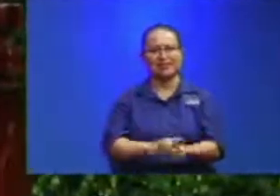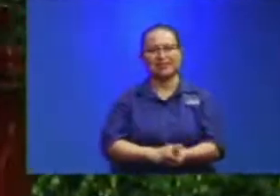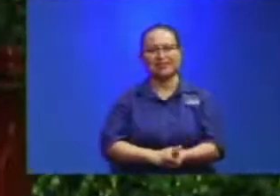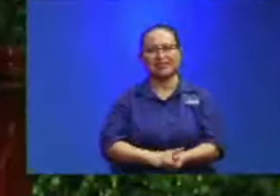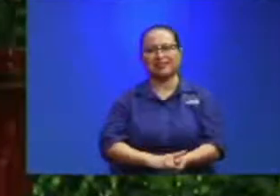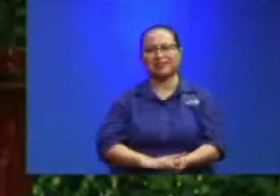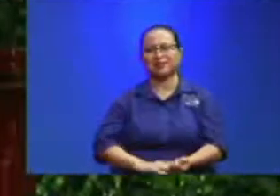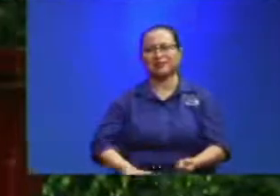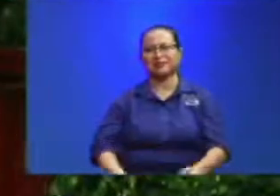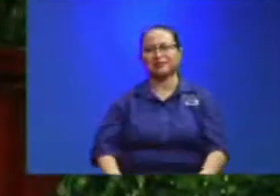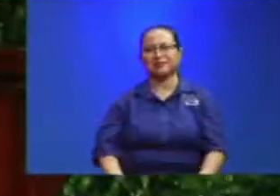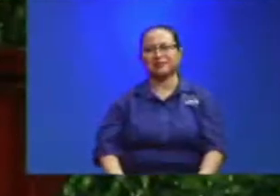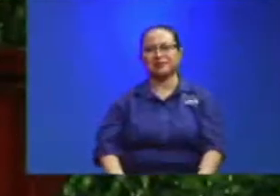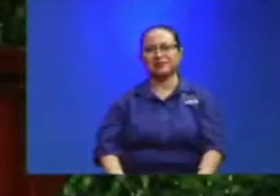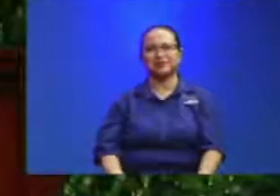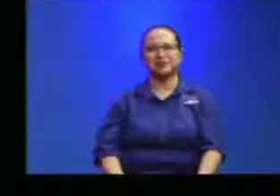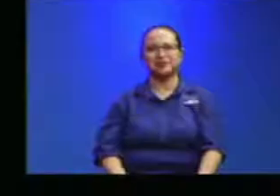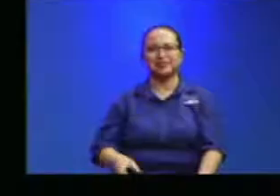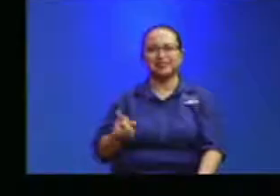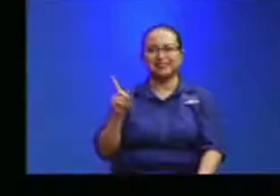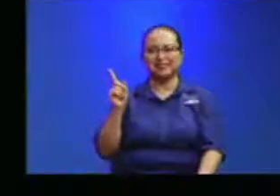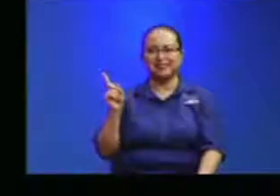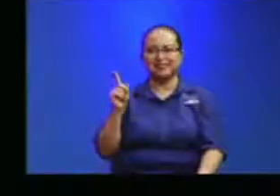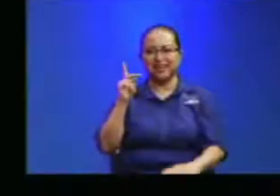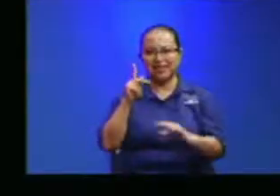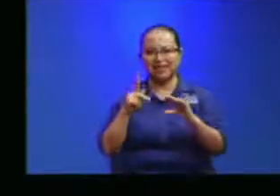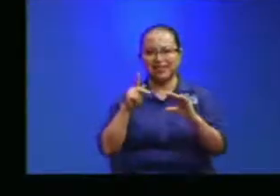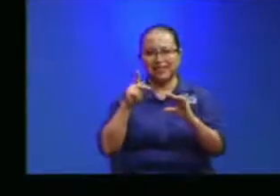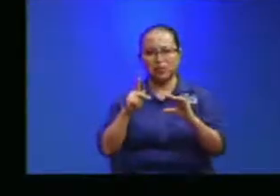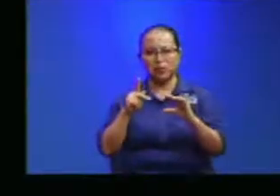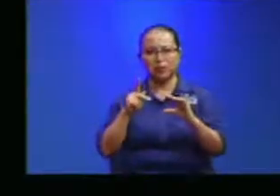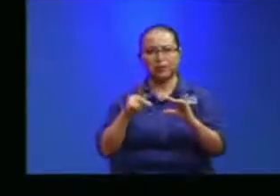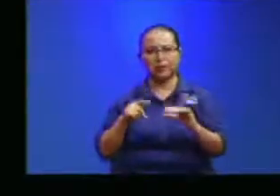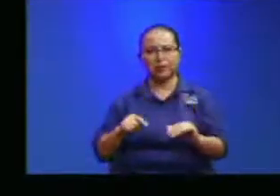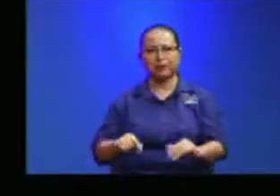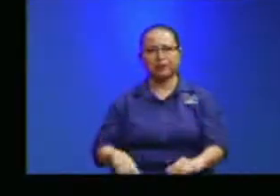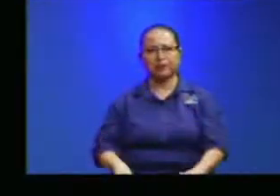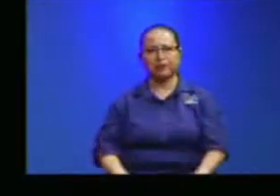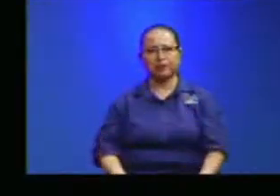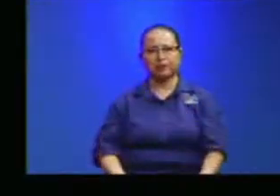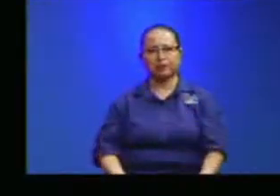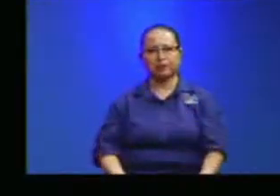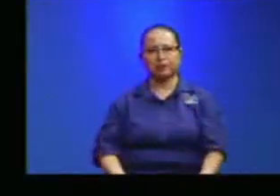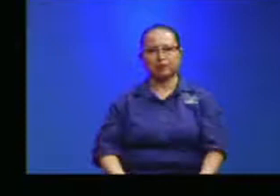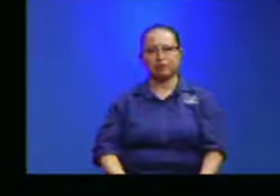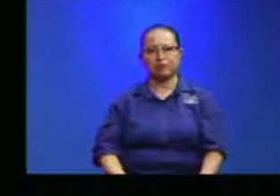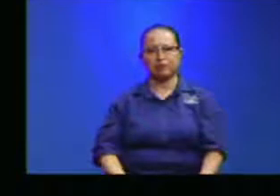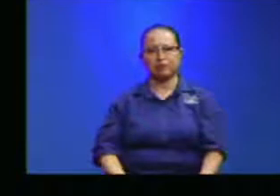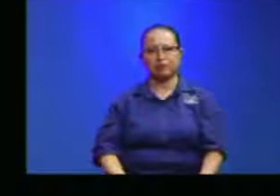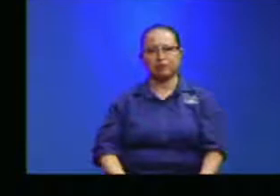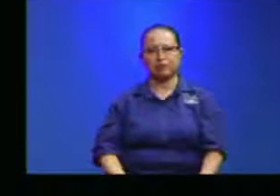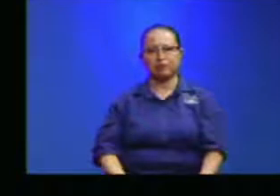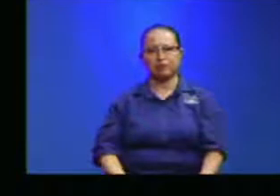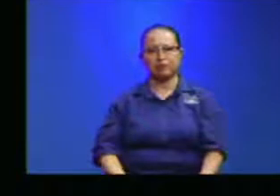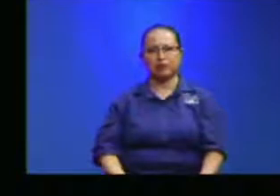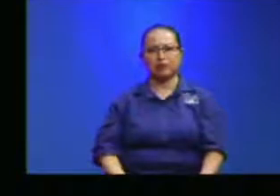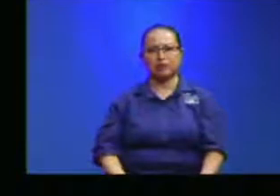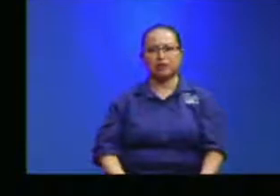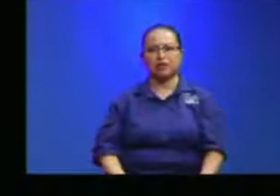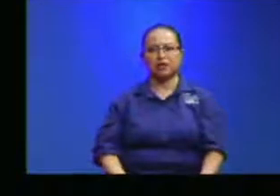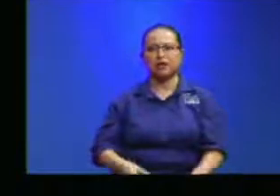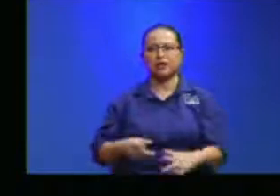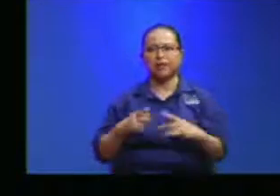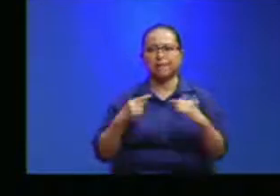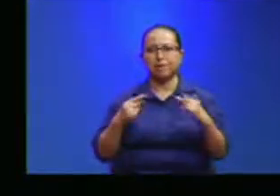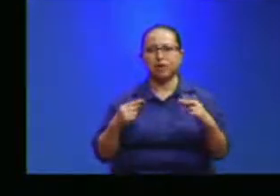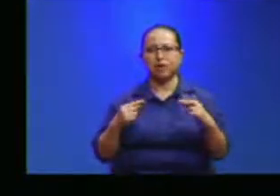se puede predicar esto en donde él está pues a favor de la proclamación